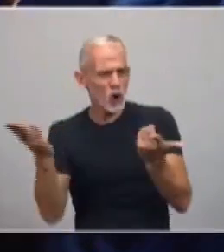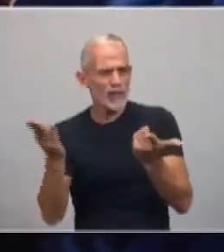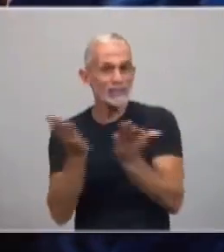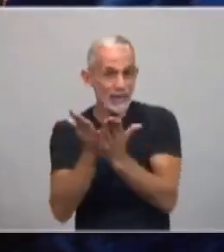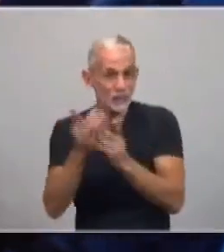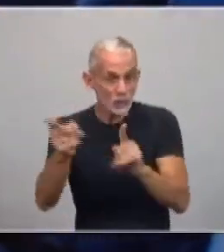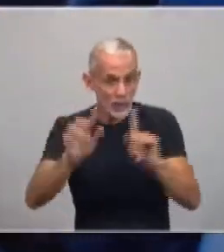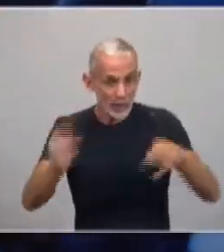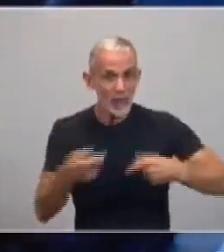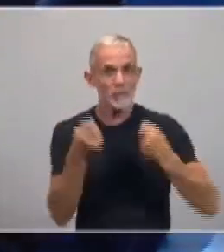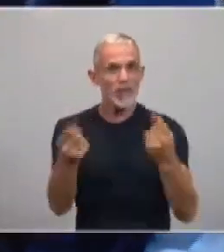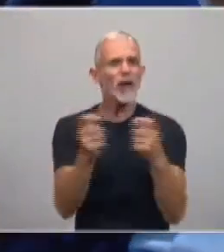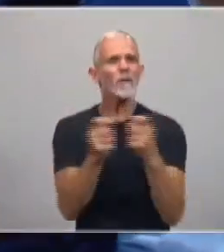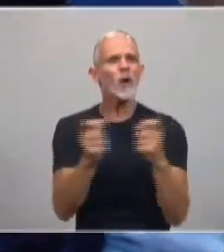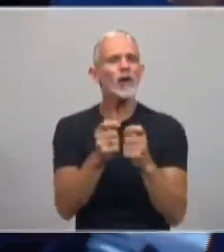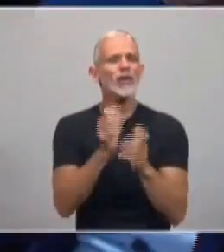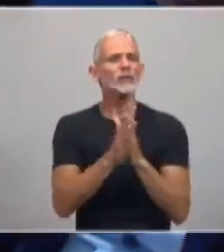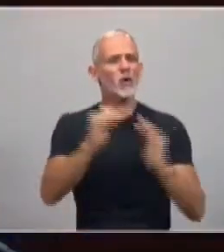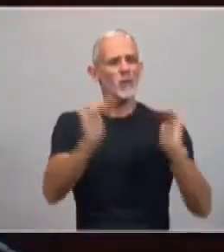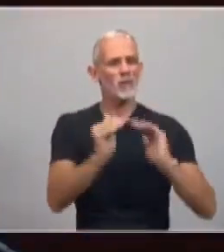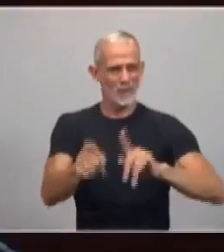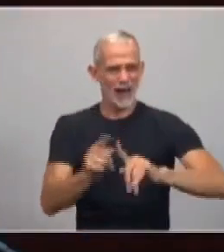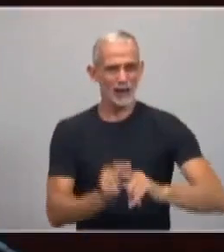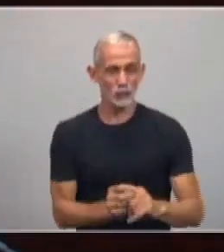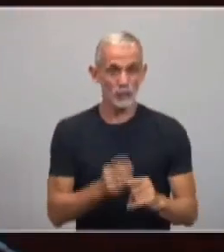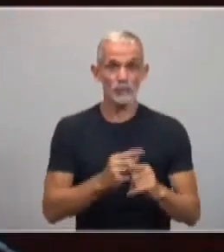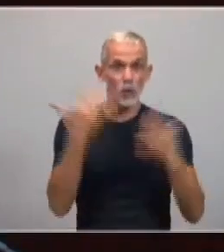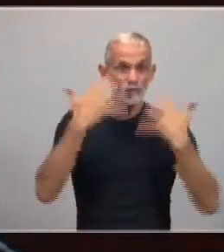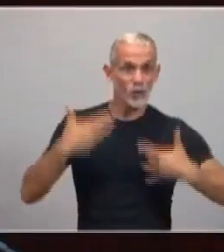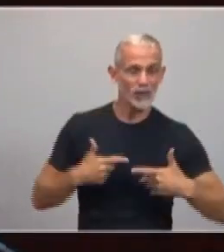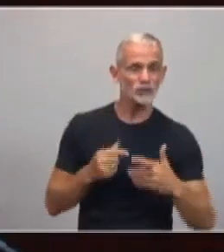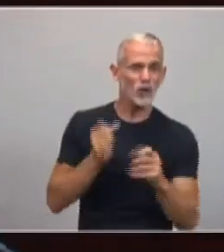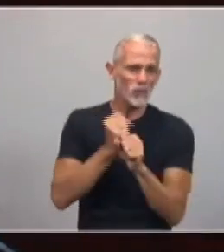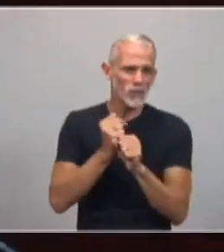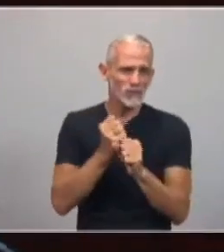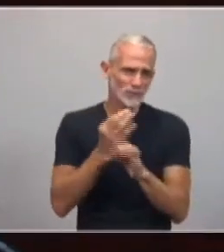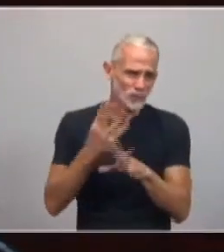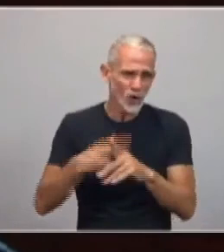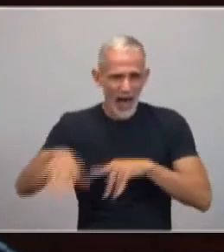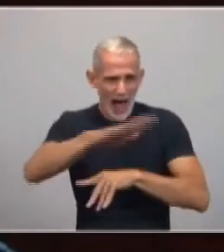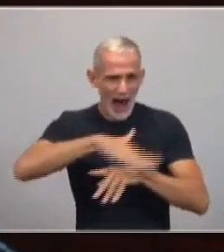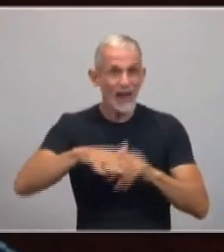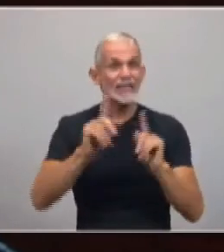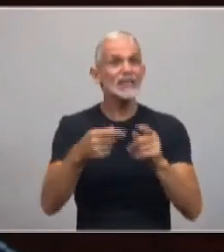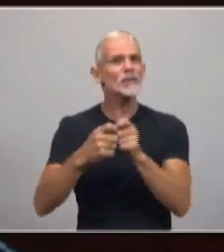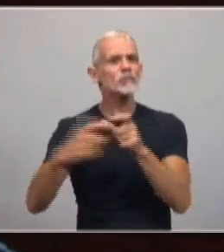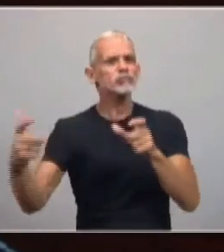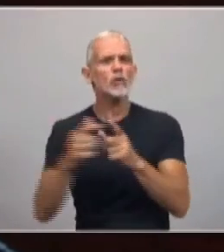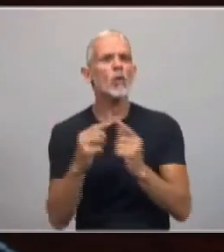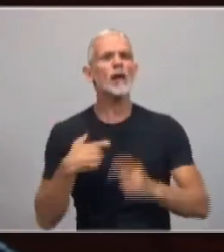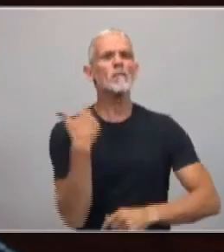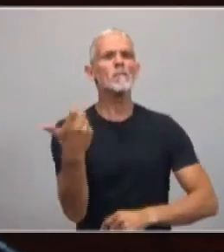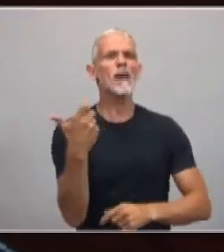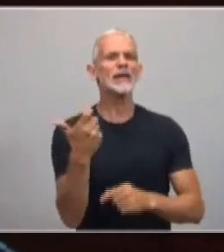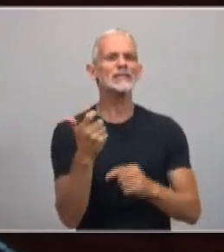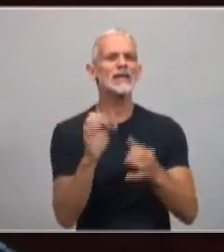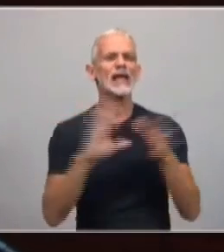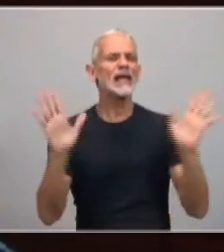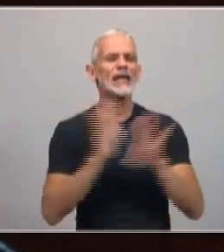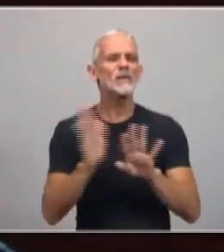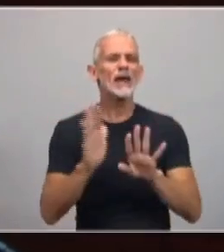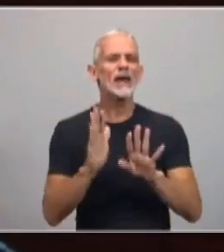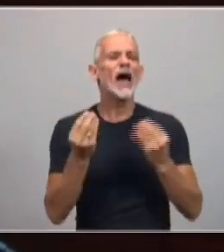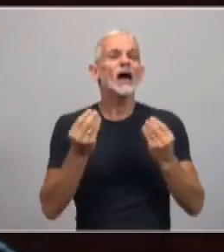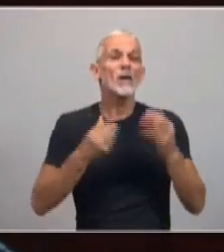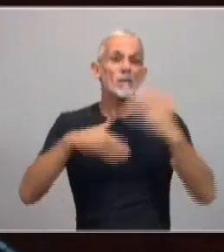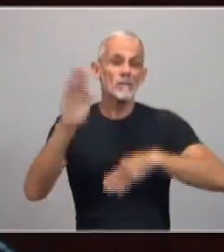para los estudiantes en el nivel de formación profesional, así como también en la extensión del pase libre multimodal